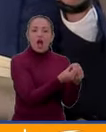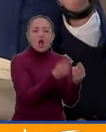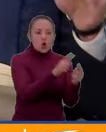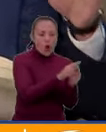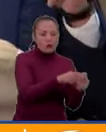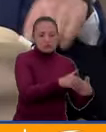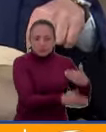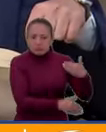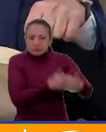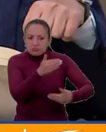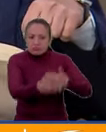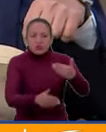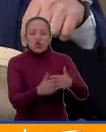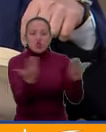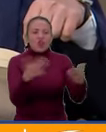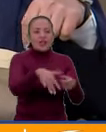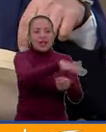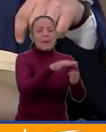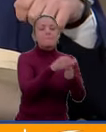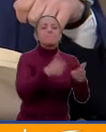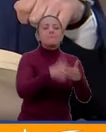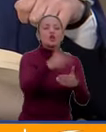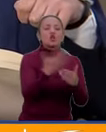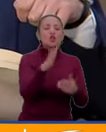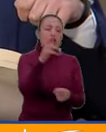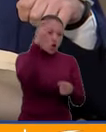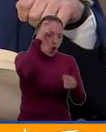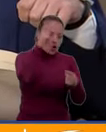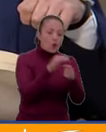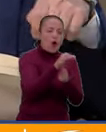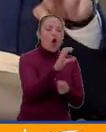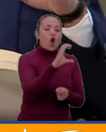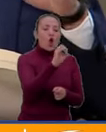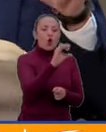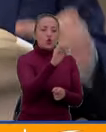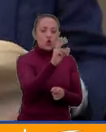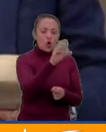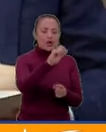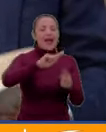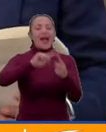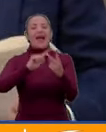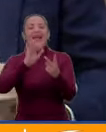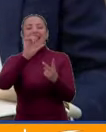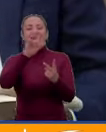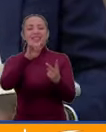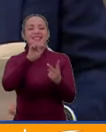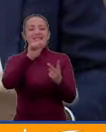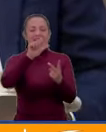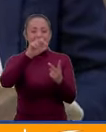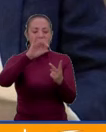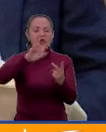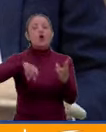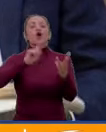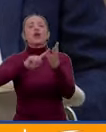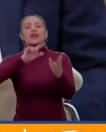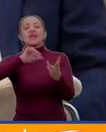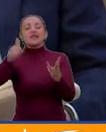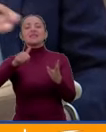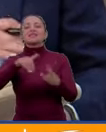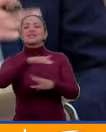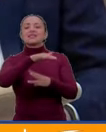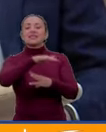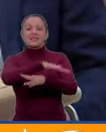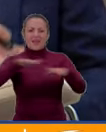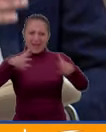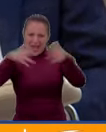proyectos en cotorra en Córdoba en El Salado y municipio en N arauca Ellos